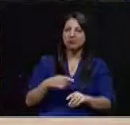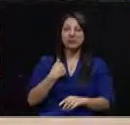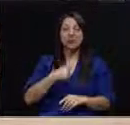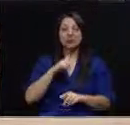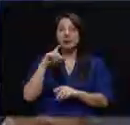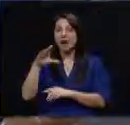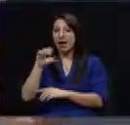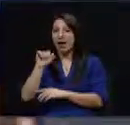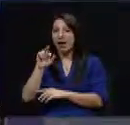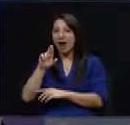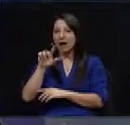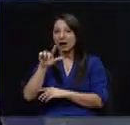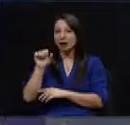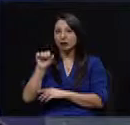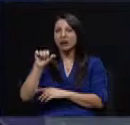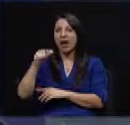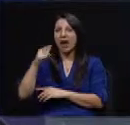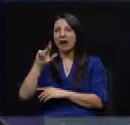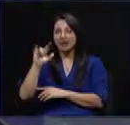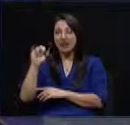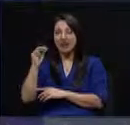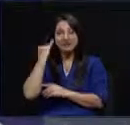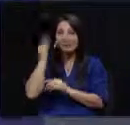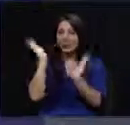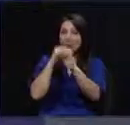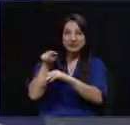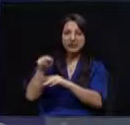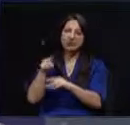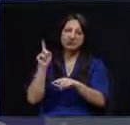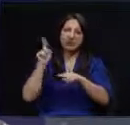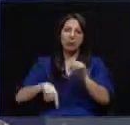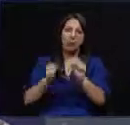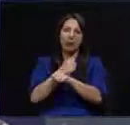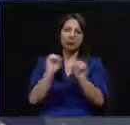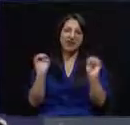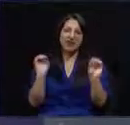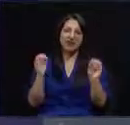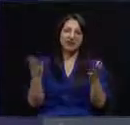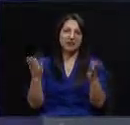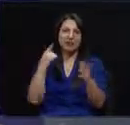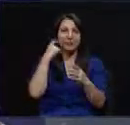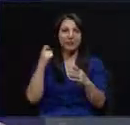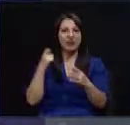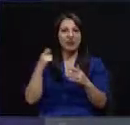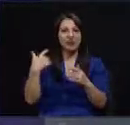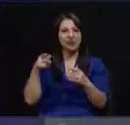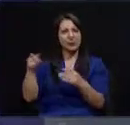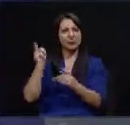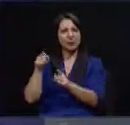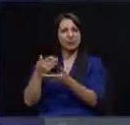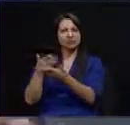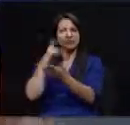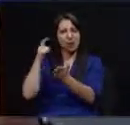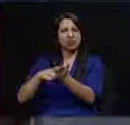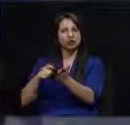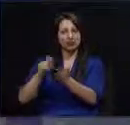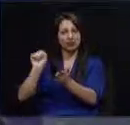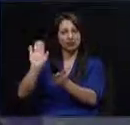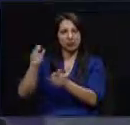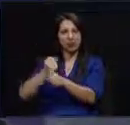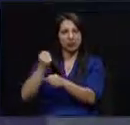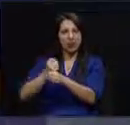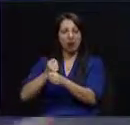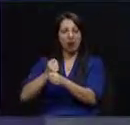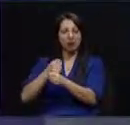Aguilar. Carlos Aguilar. Sin Carlos Aguilar, yo creo que esto no hubiera sido posible. Claro. Definitivamente, al César lo que es del César. No, hay que reconocer la labor de